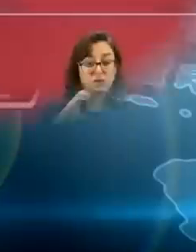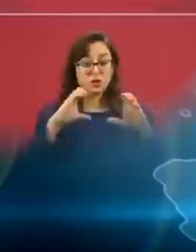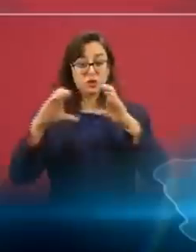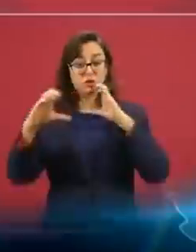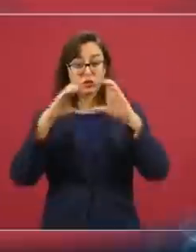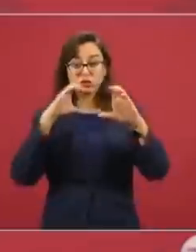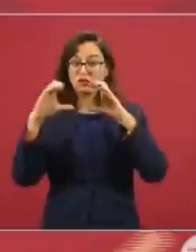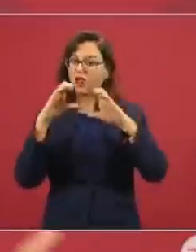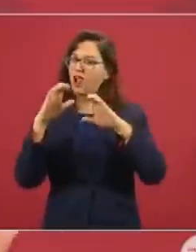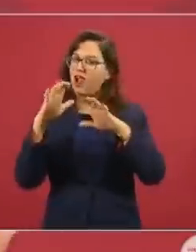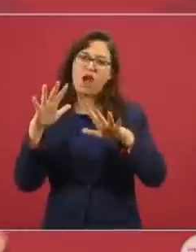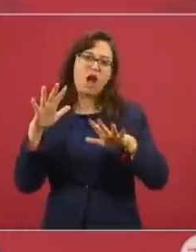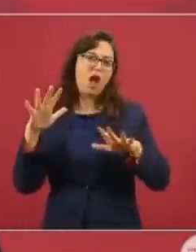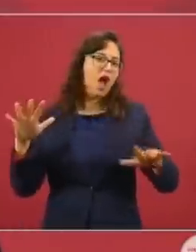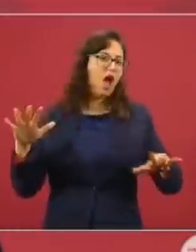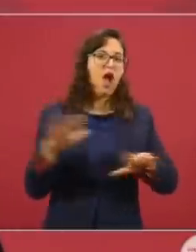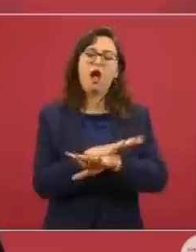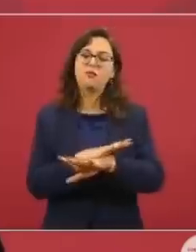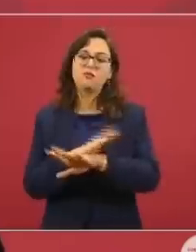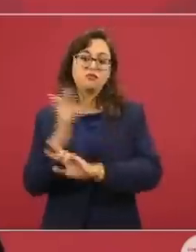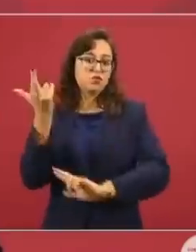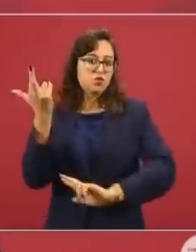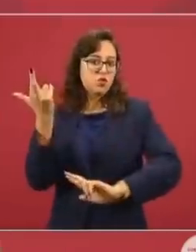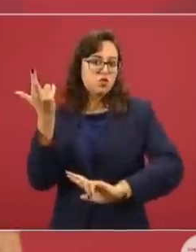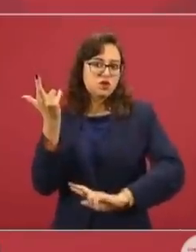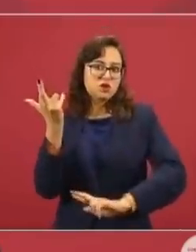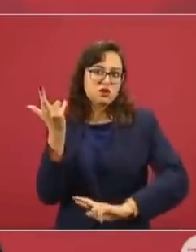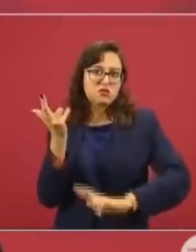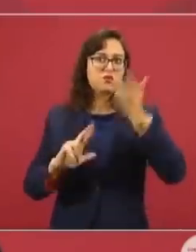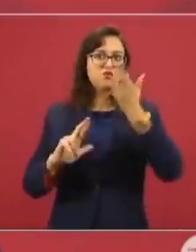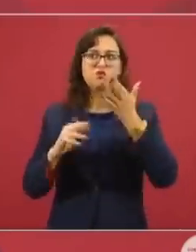y es reciente, es nuevo,